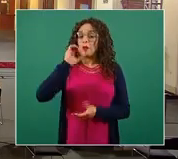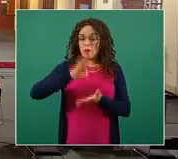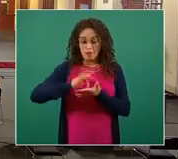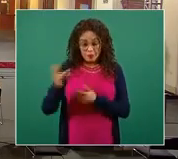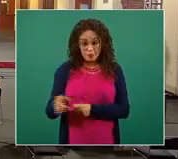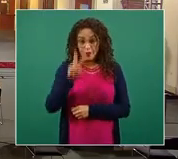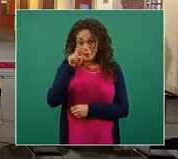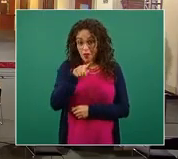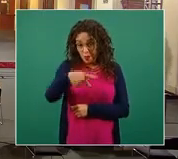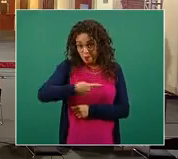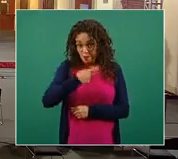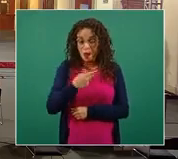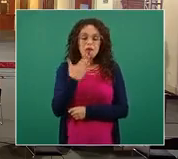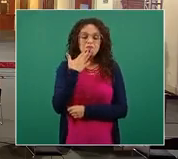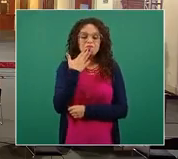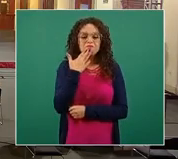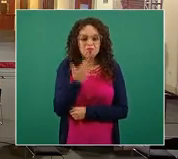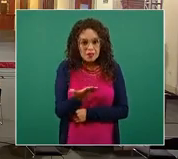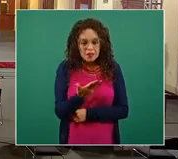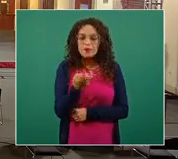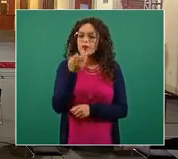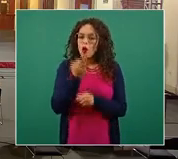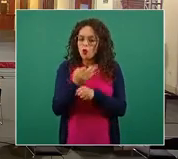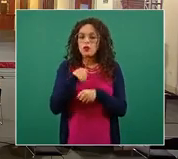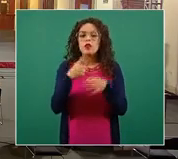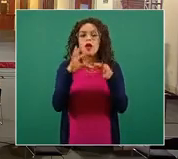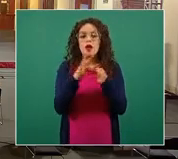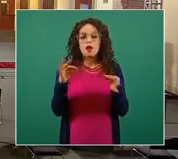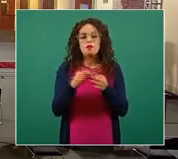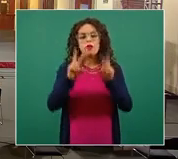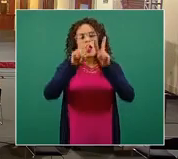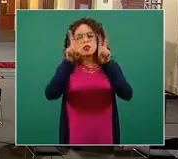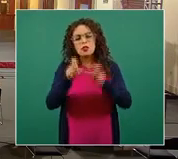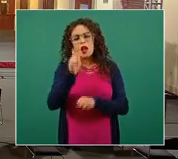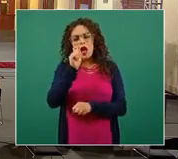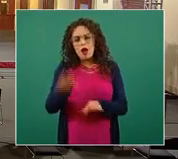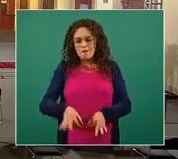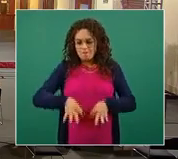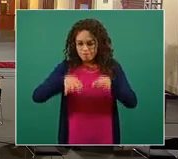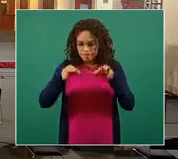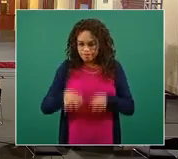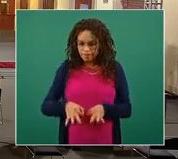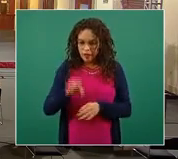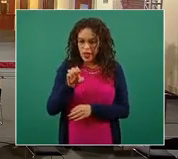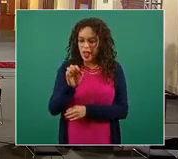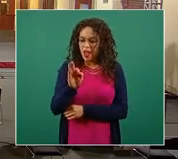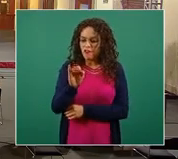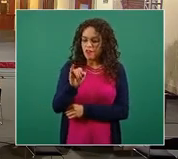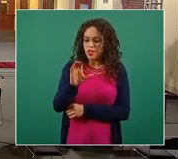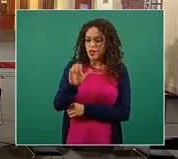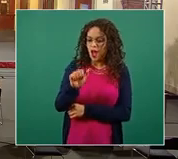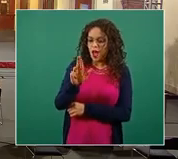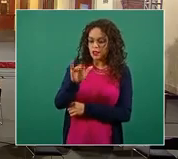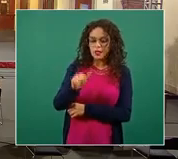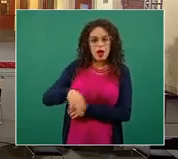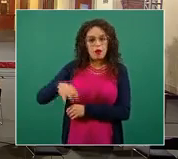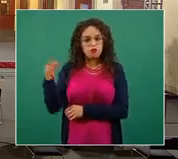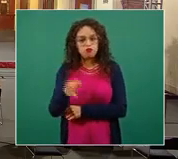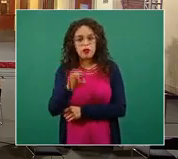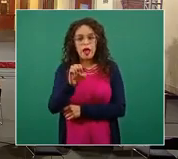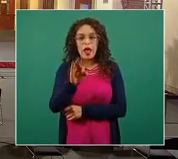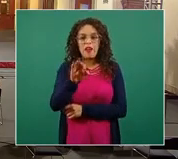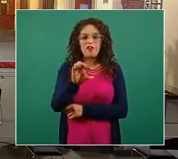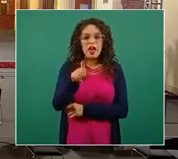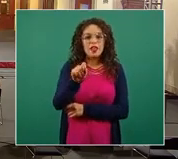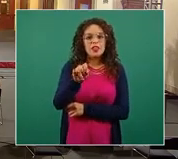esta pregunta. Vamos a explicar el tema de la eficacia y, como muy atinadamente dice, la efectividad.